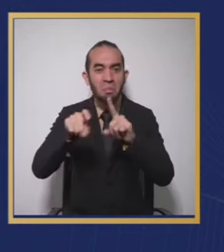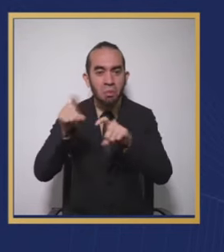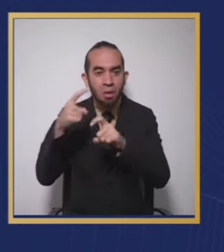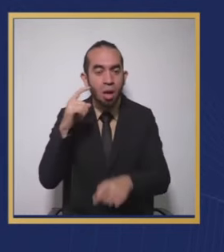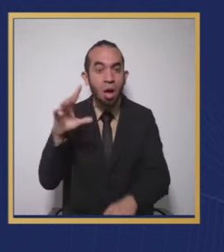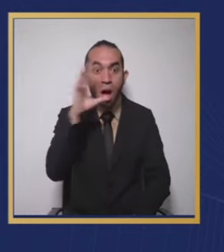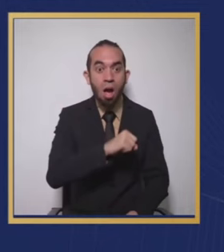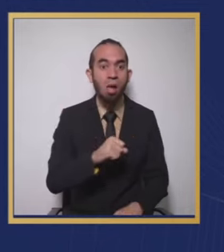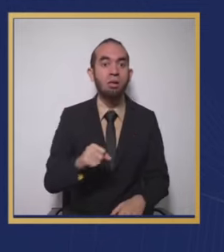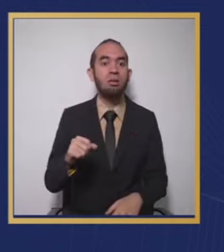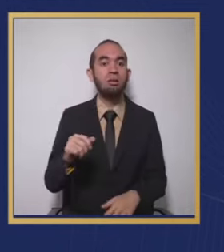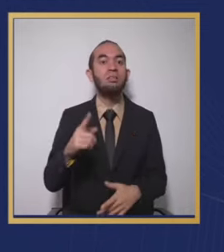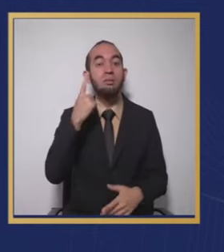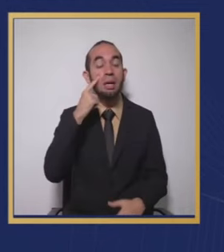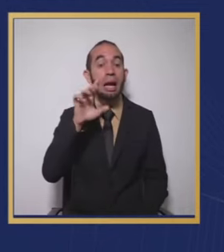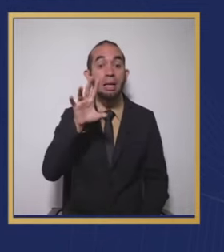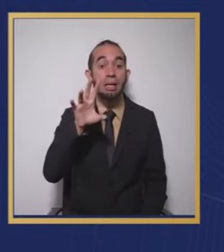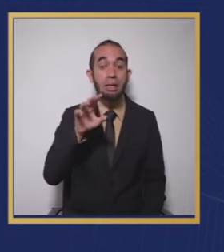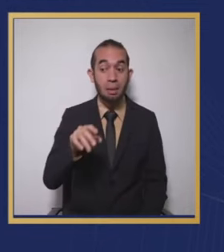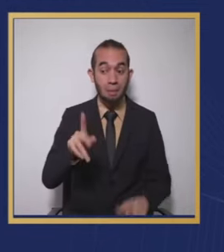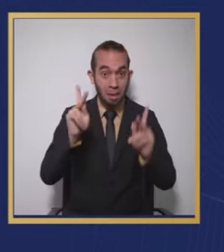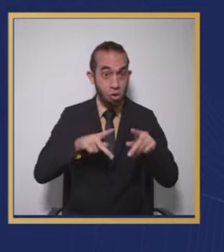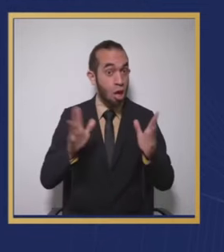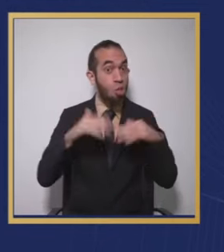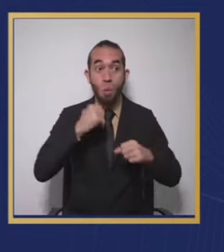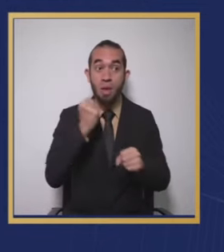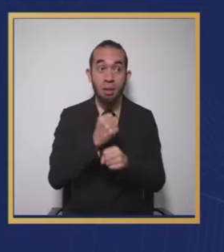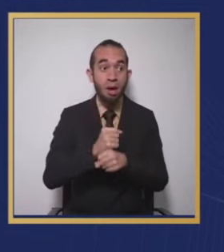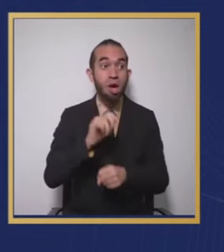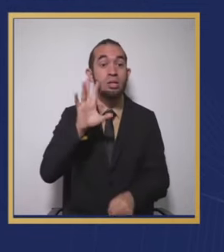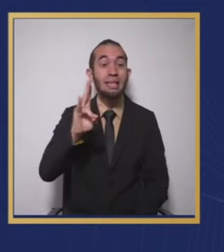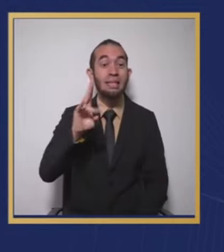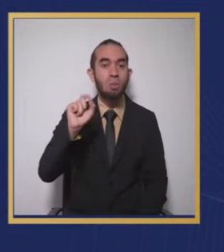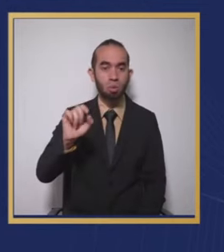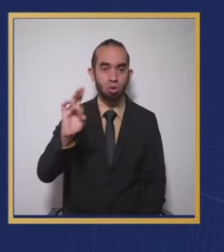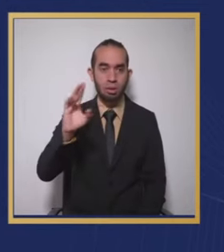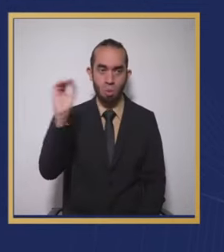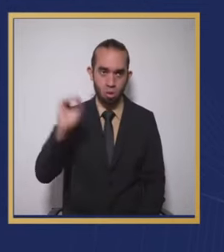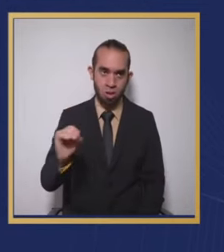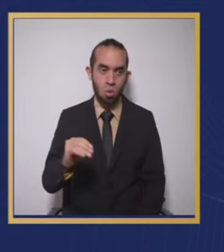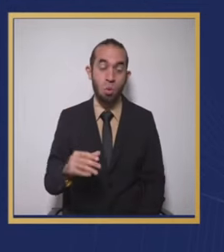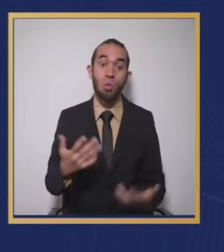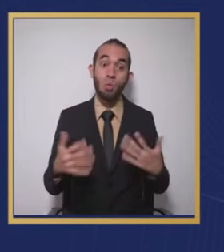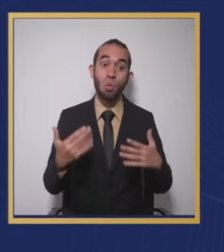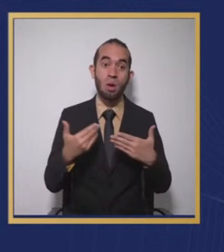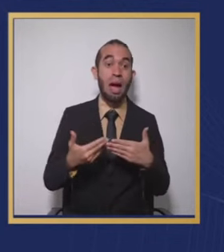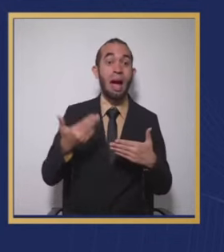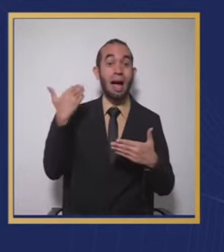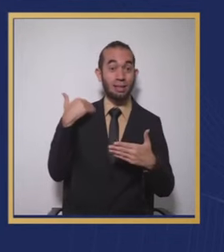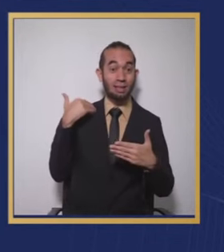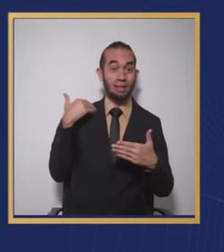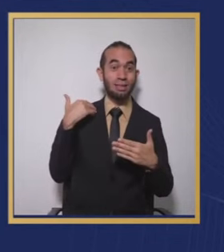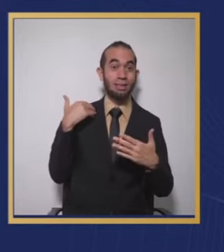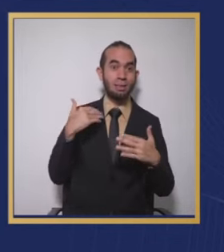lámina, por favor, del 7.7 por ciento. Esto representa una disminución de 3.7